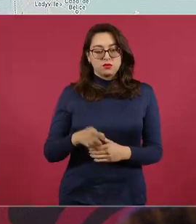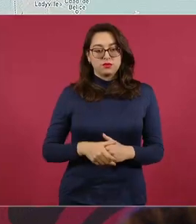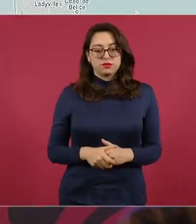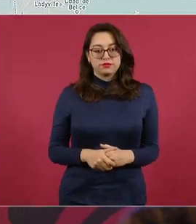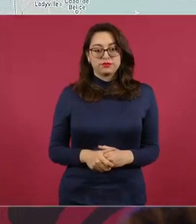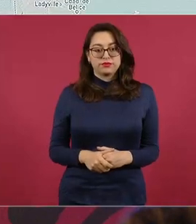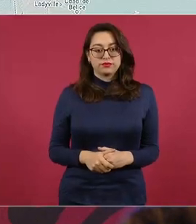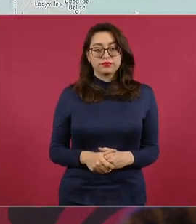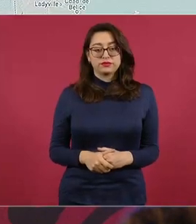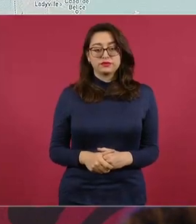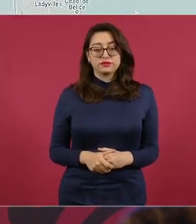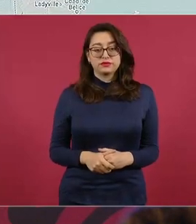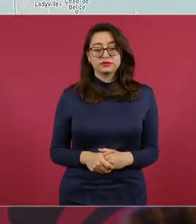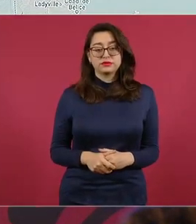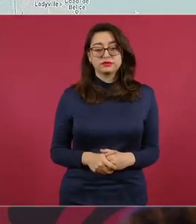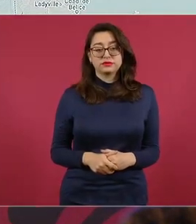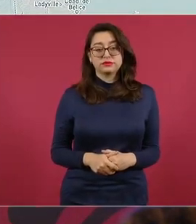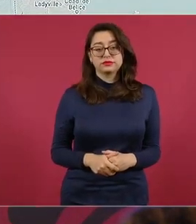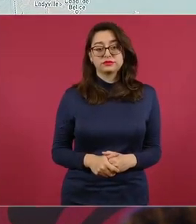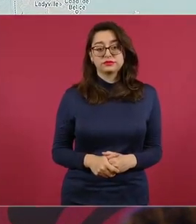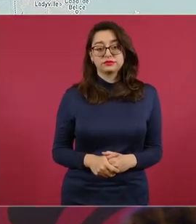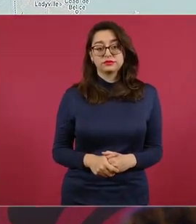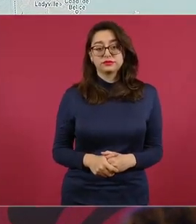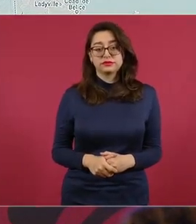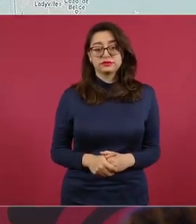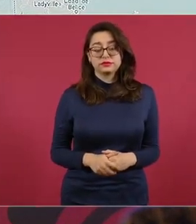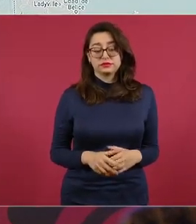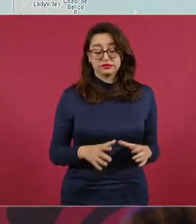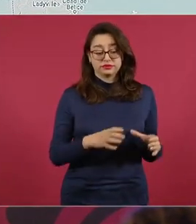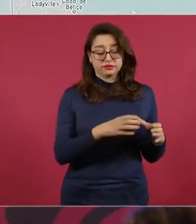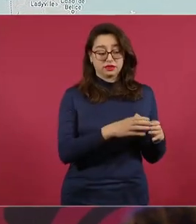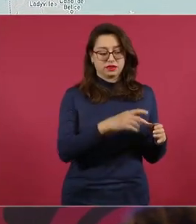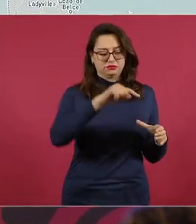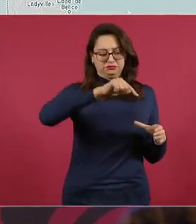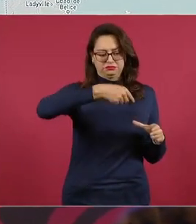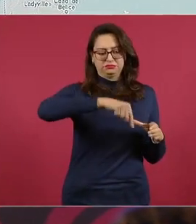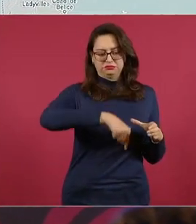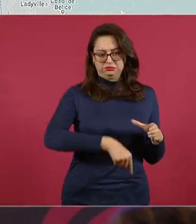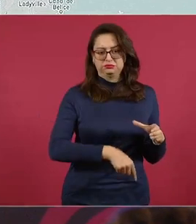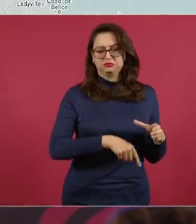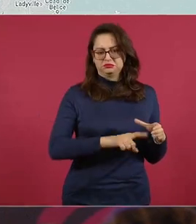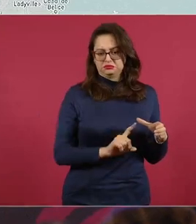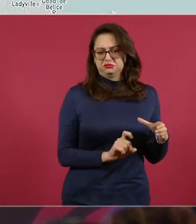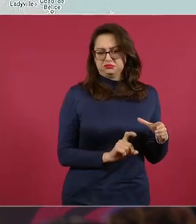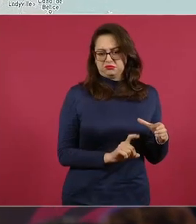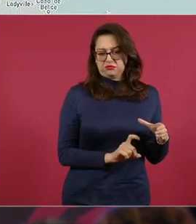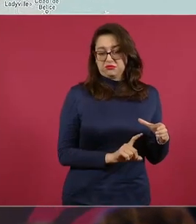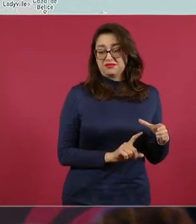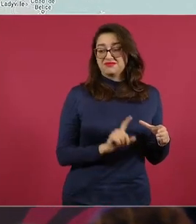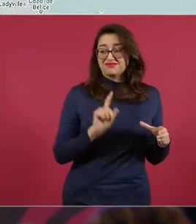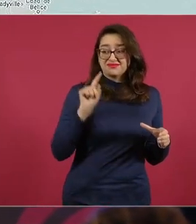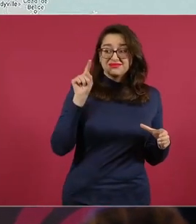a 500 metros y el agua del Río Grande,